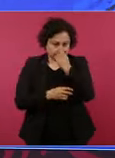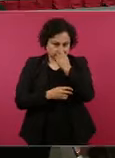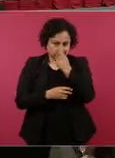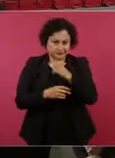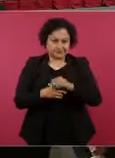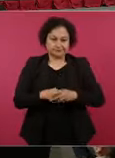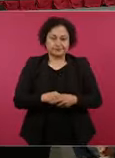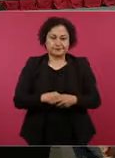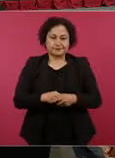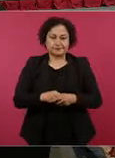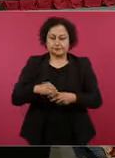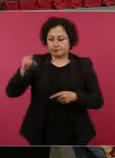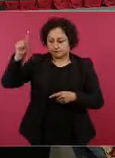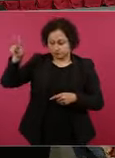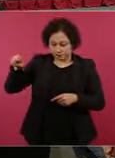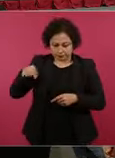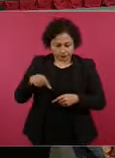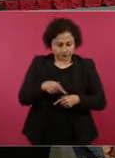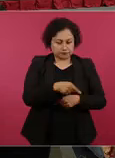hasta Escárcega.